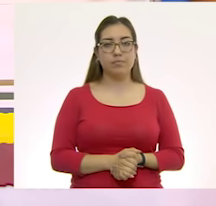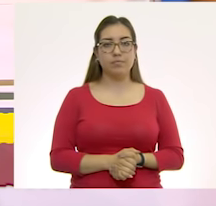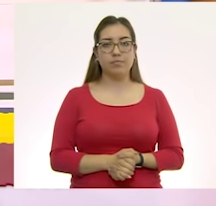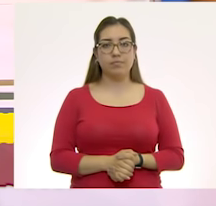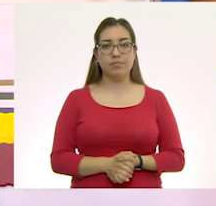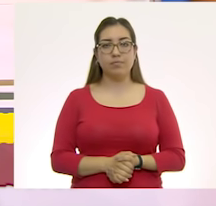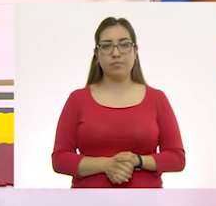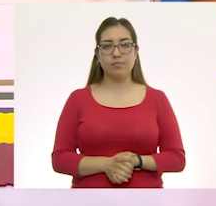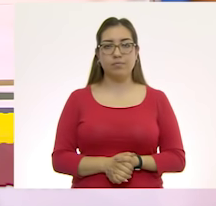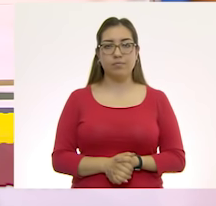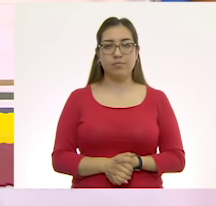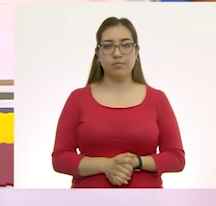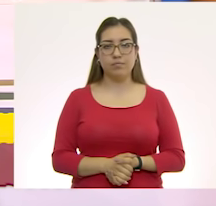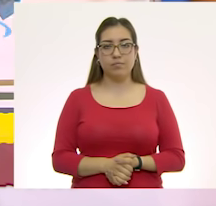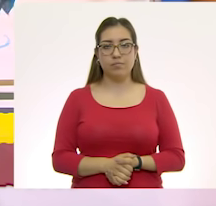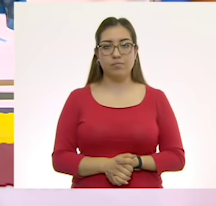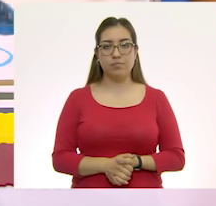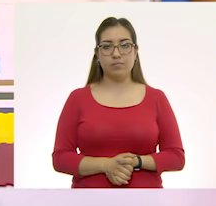1, 2, 3, 4. Y hacia abajo.